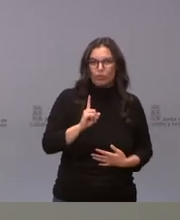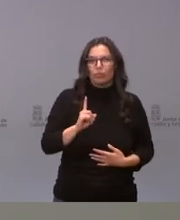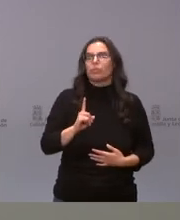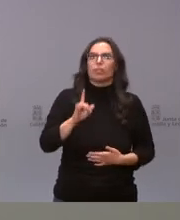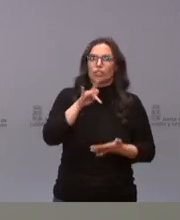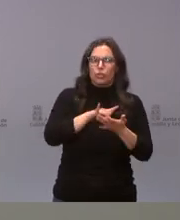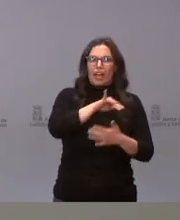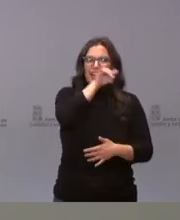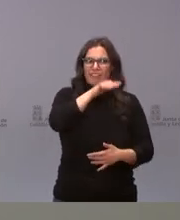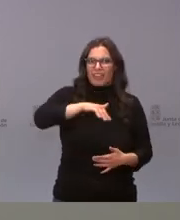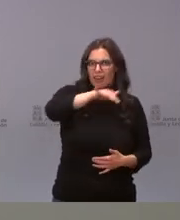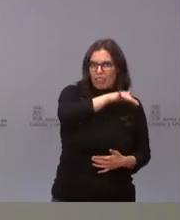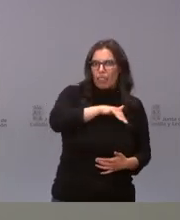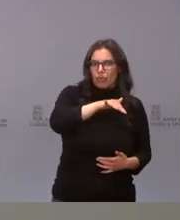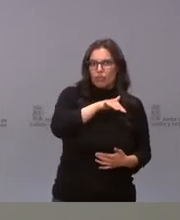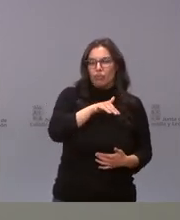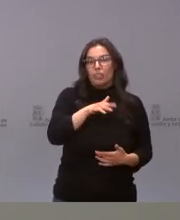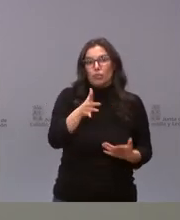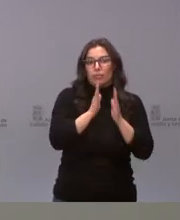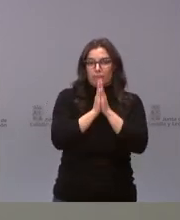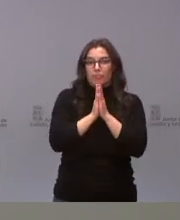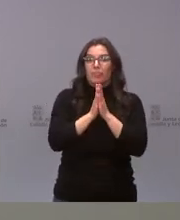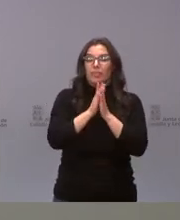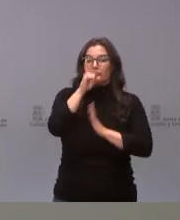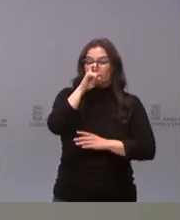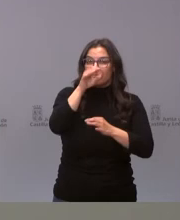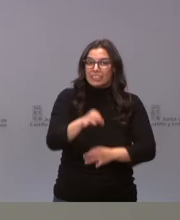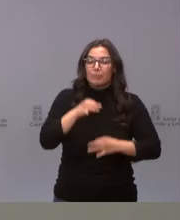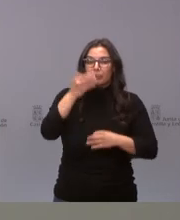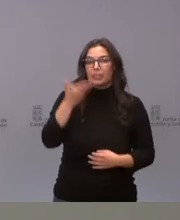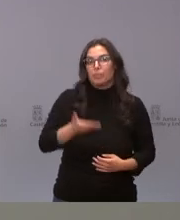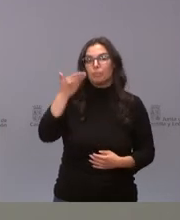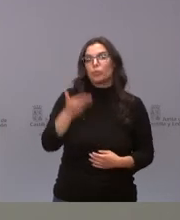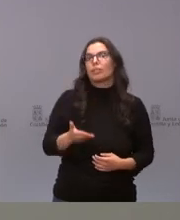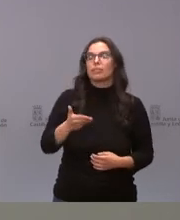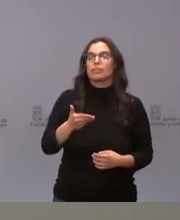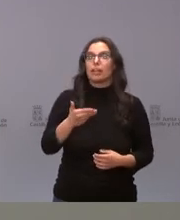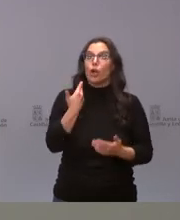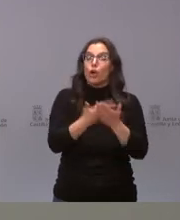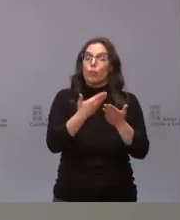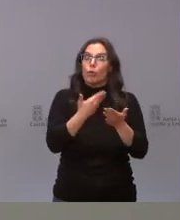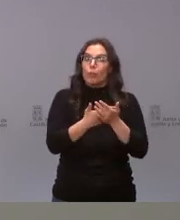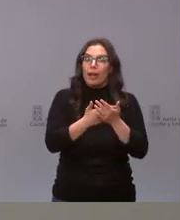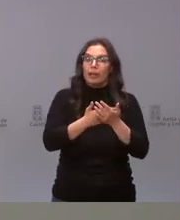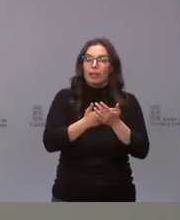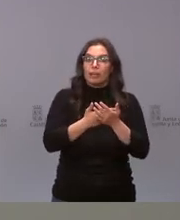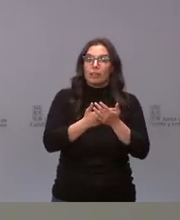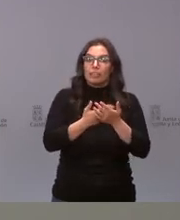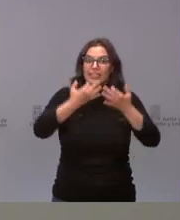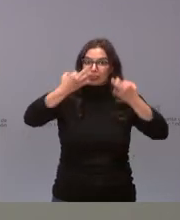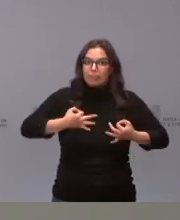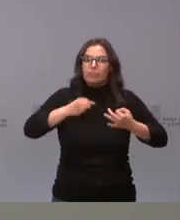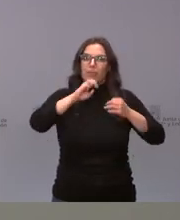sucedido en El Bierzo y, por lo tanto, siempre recordamos que es muy importante que comprueben la veracidad del contenido de